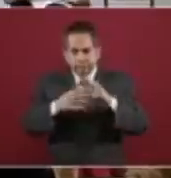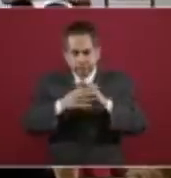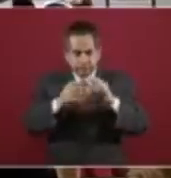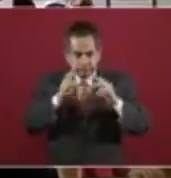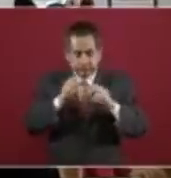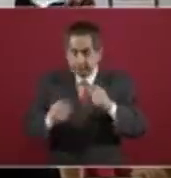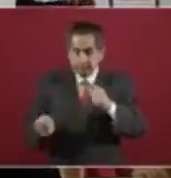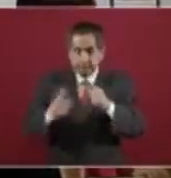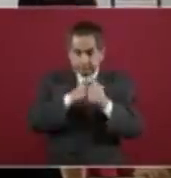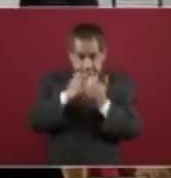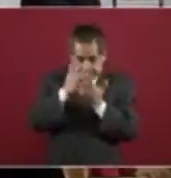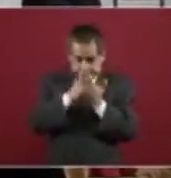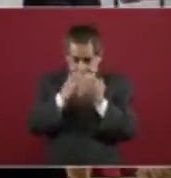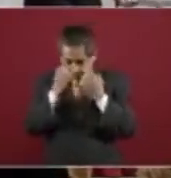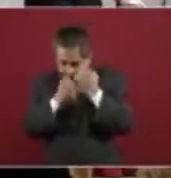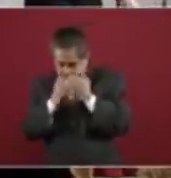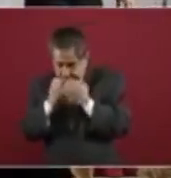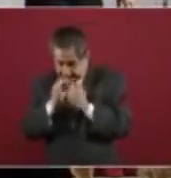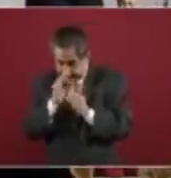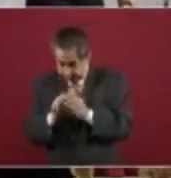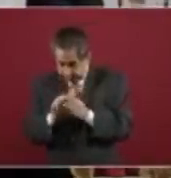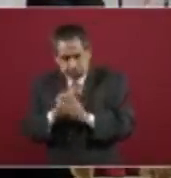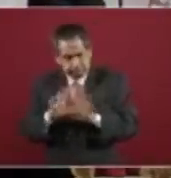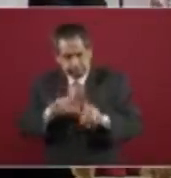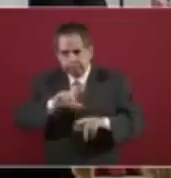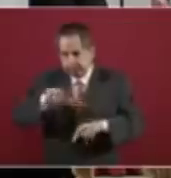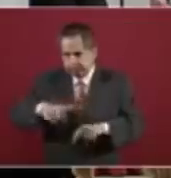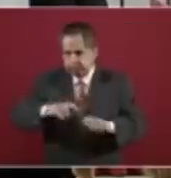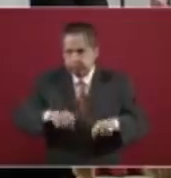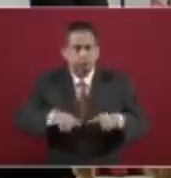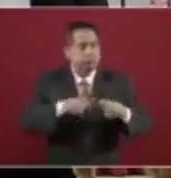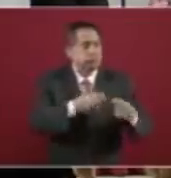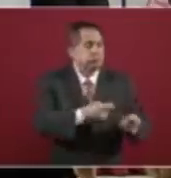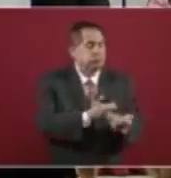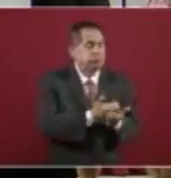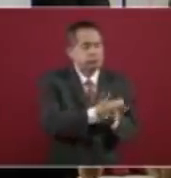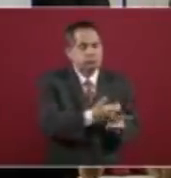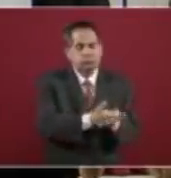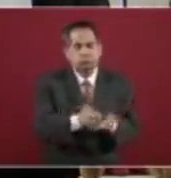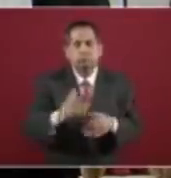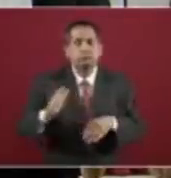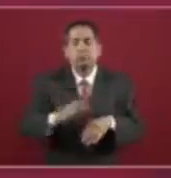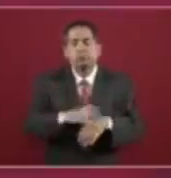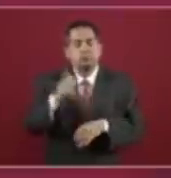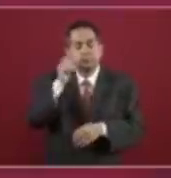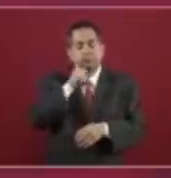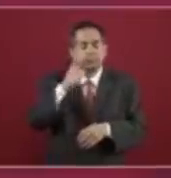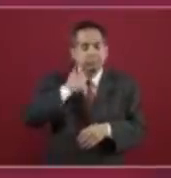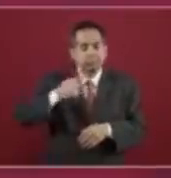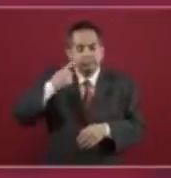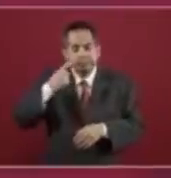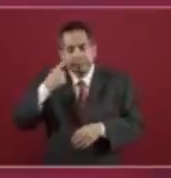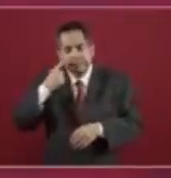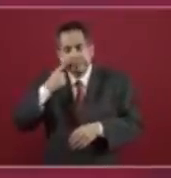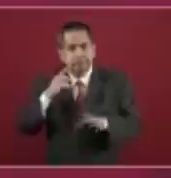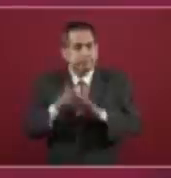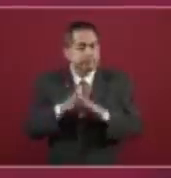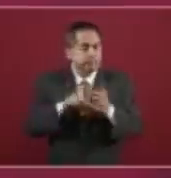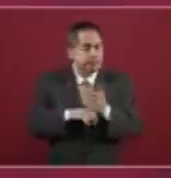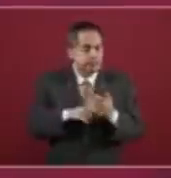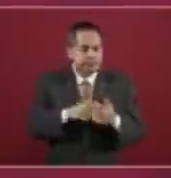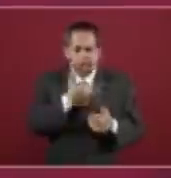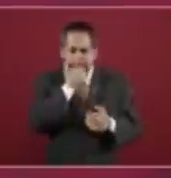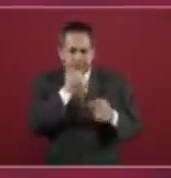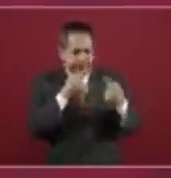antes de que pasemos a la entrega de los recursos, porque ha sido una constante que nos hemos encontrado